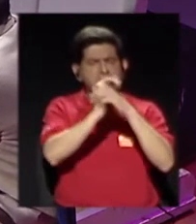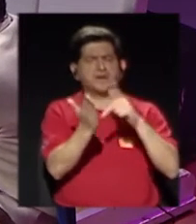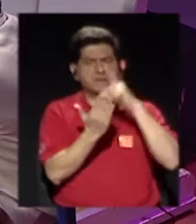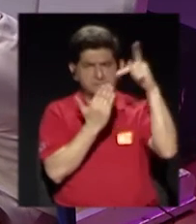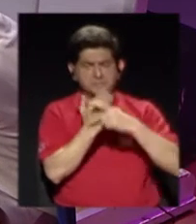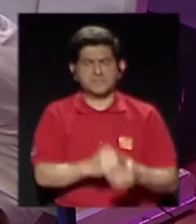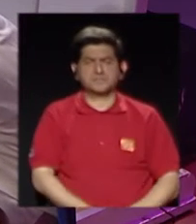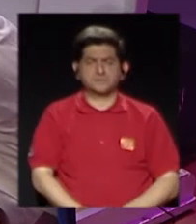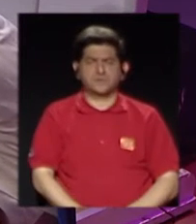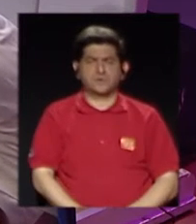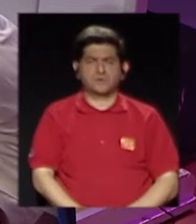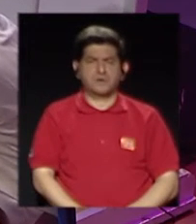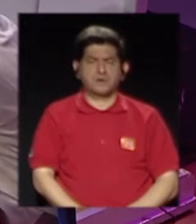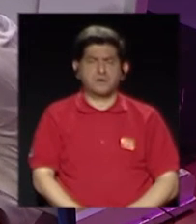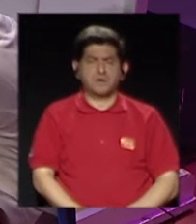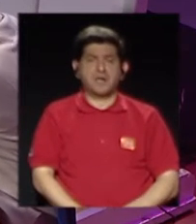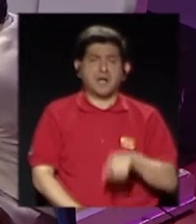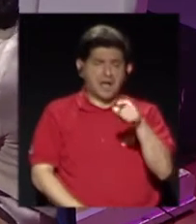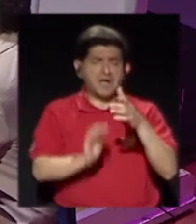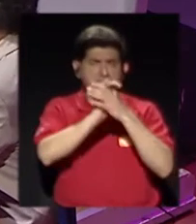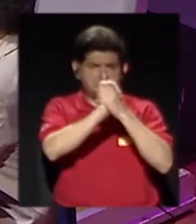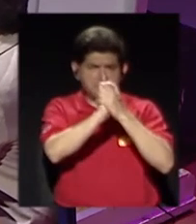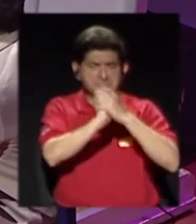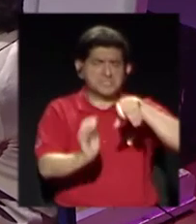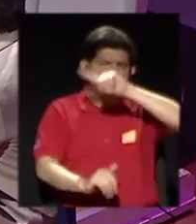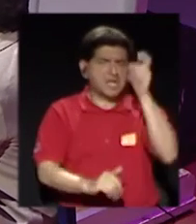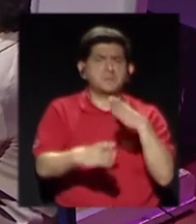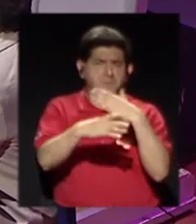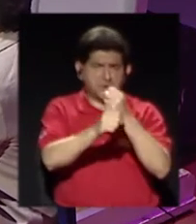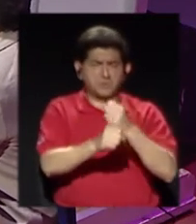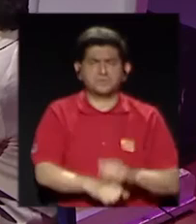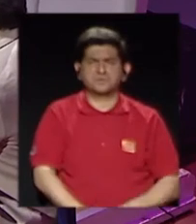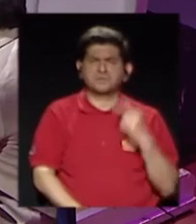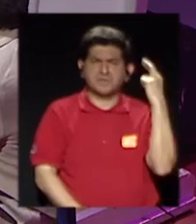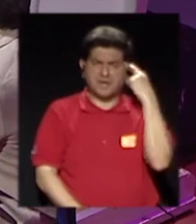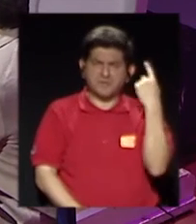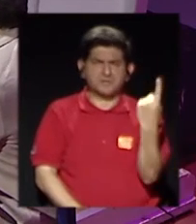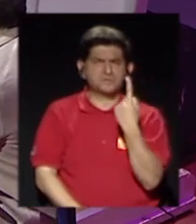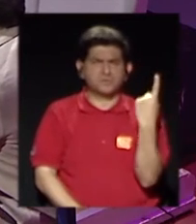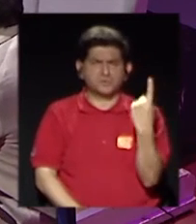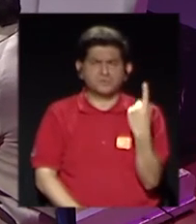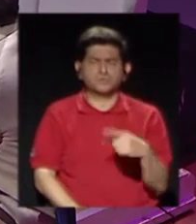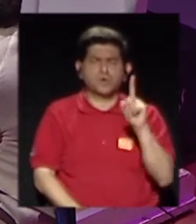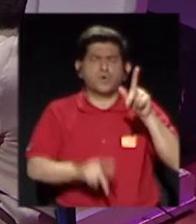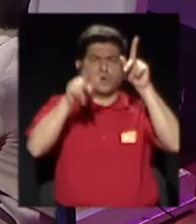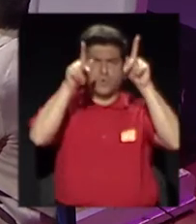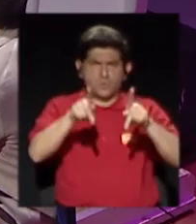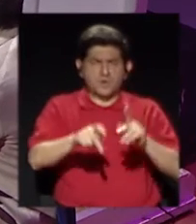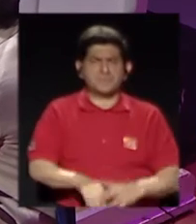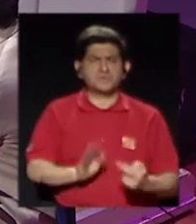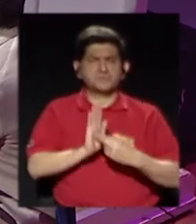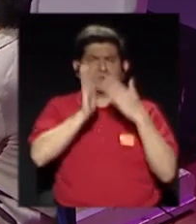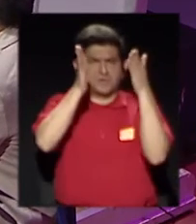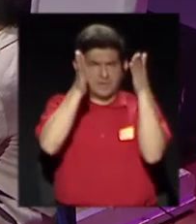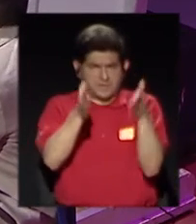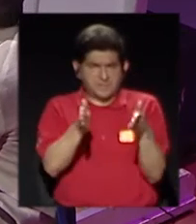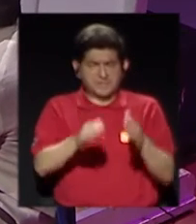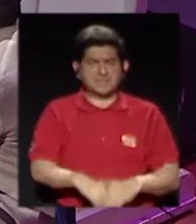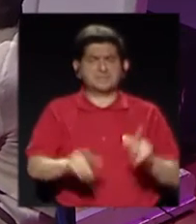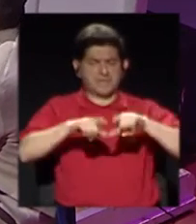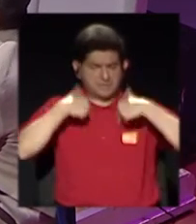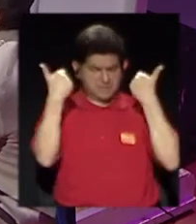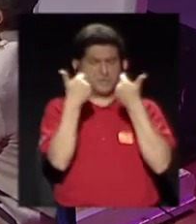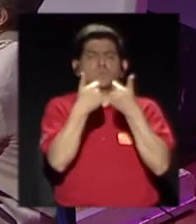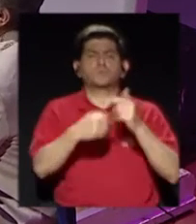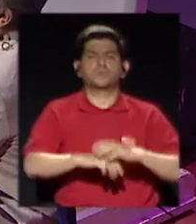marta los felicita por el programa y realiza la siguiente consulta porque eso luna me solamente va a una persona en representación del grupo